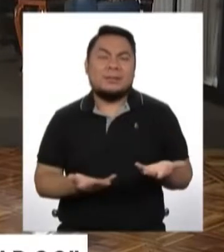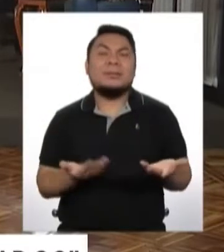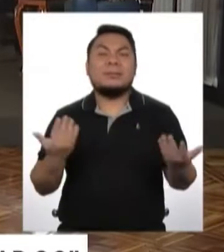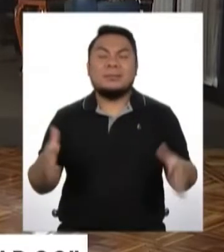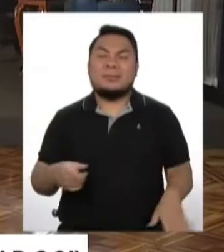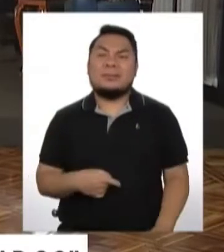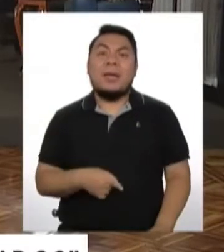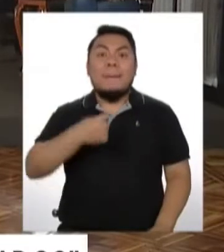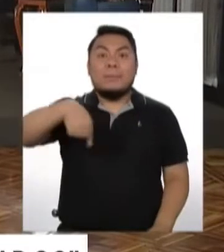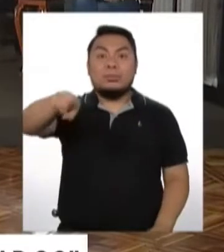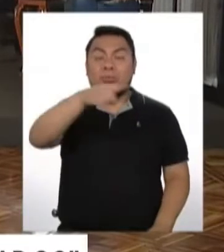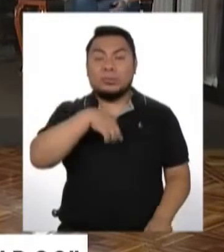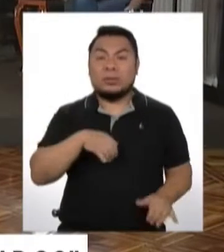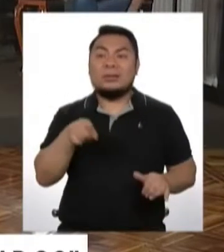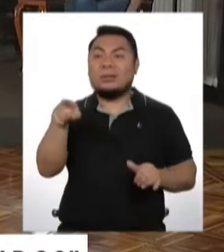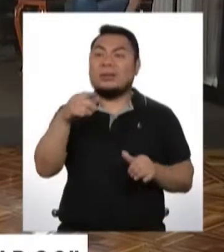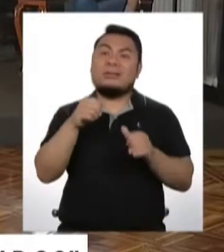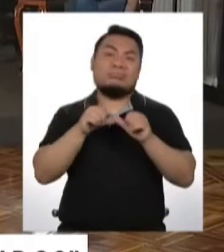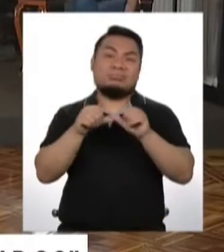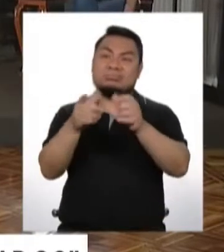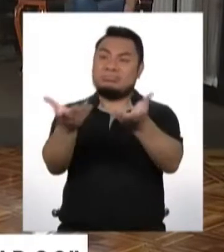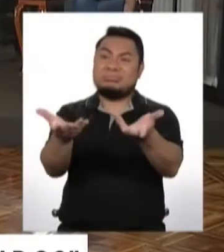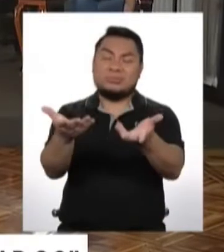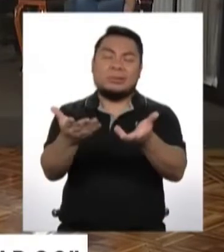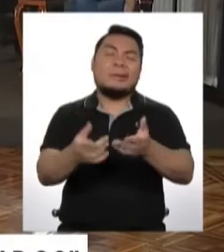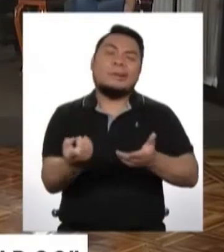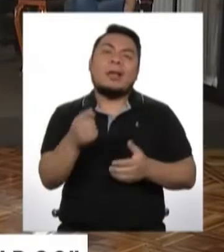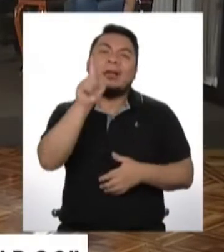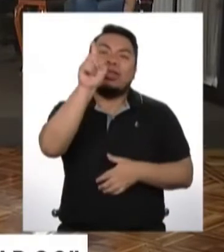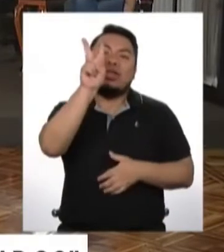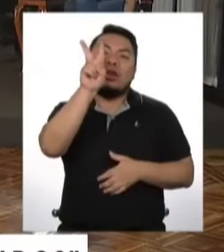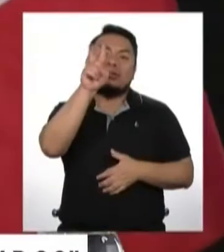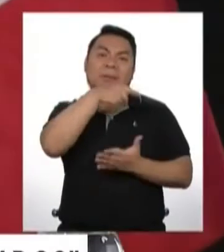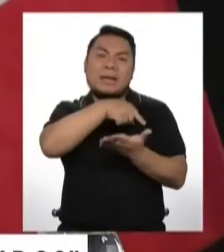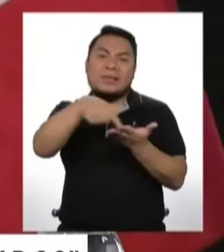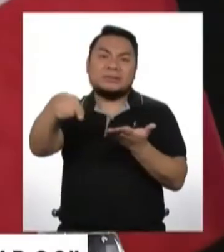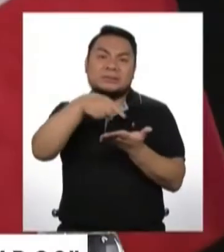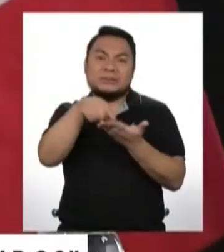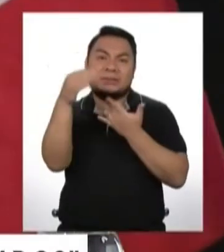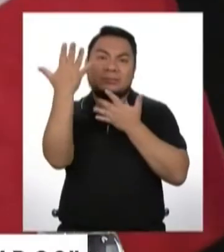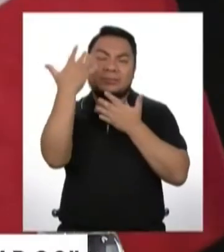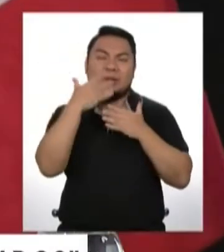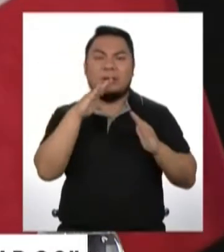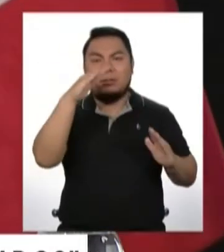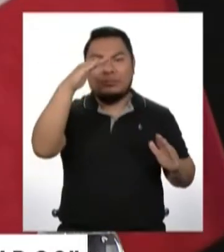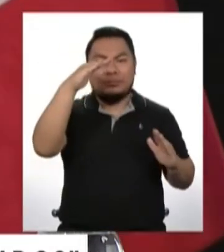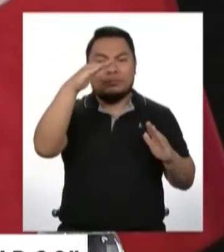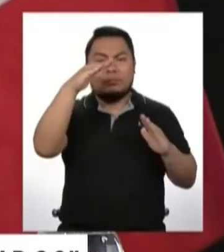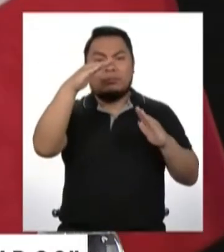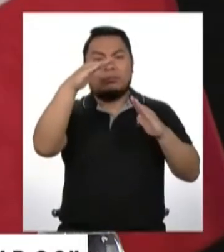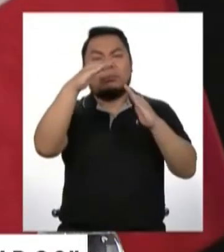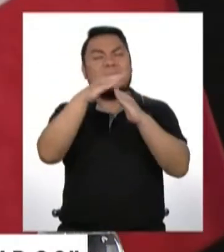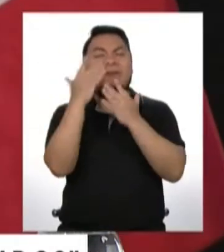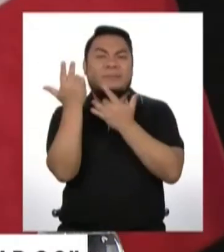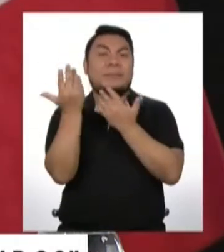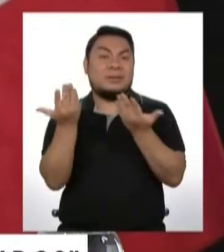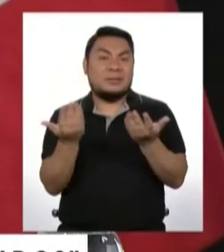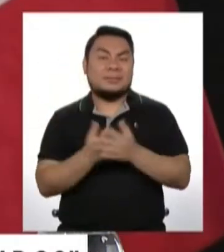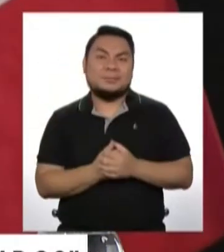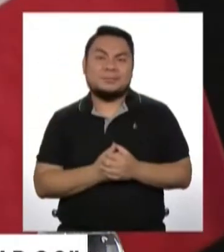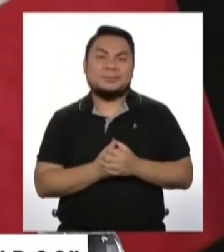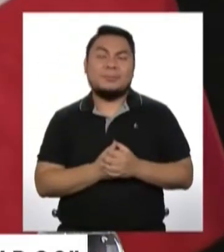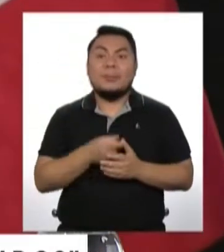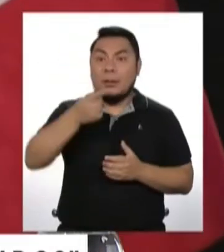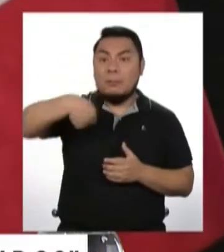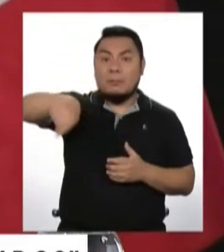semanas sean suficientes. Ni las dos semanas van a ser suficientes si somos irresponsables en ese tipo de actitudes.